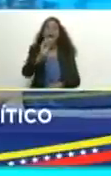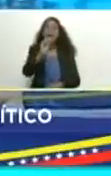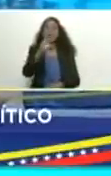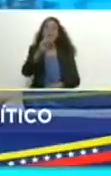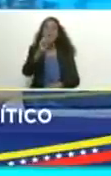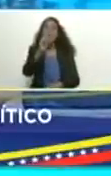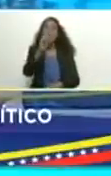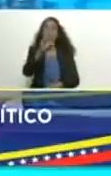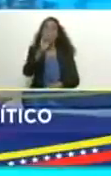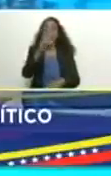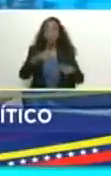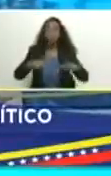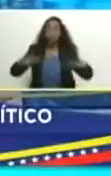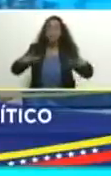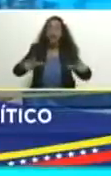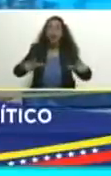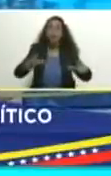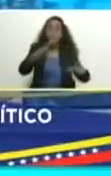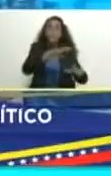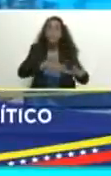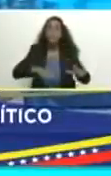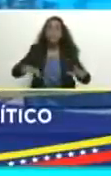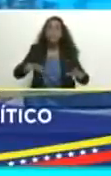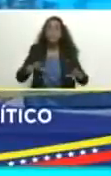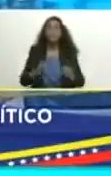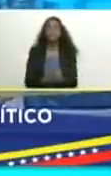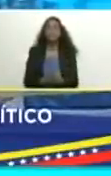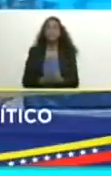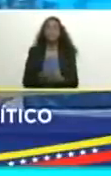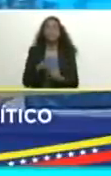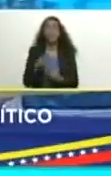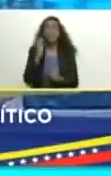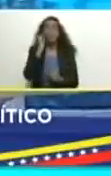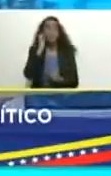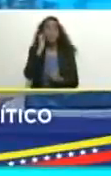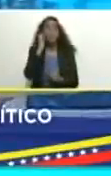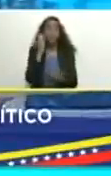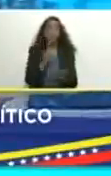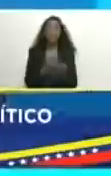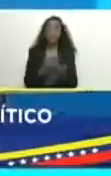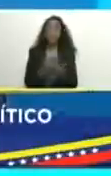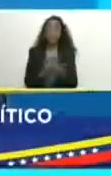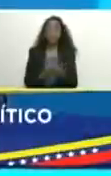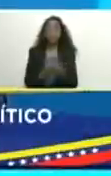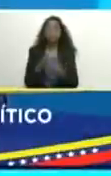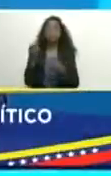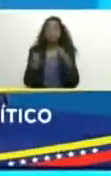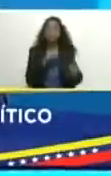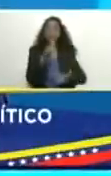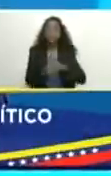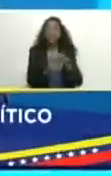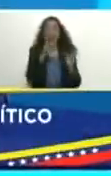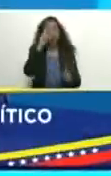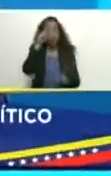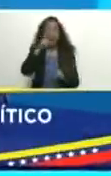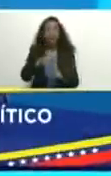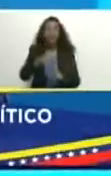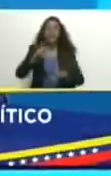Consejo Especial por la Paz, el CEPAS, que nos planteará en colectivo el rumbo a